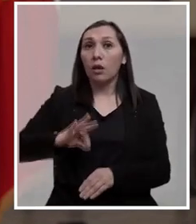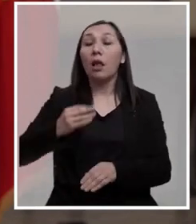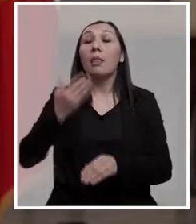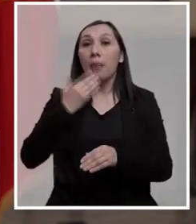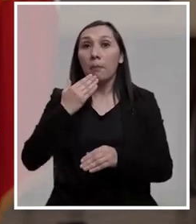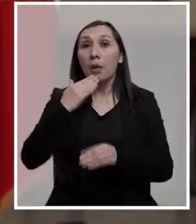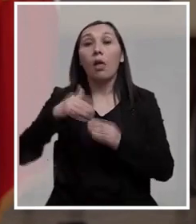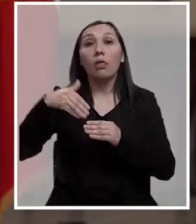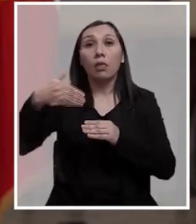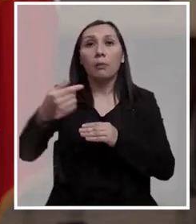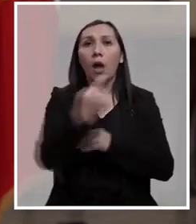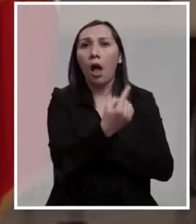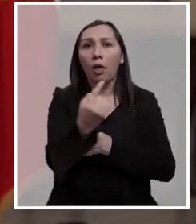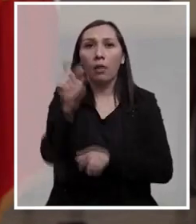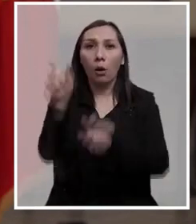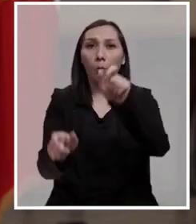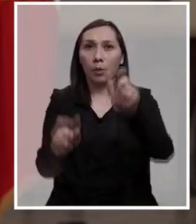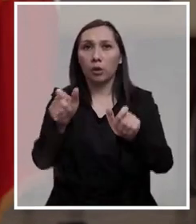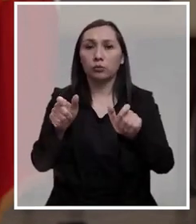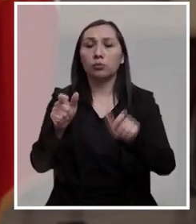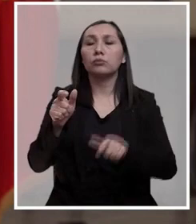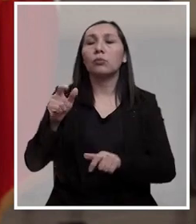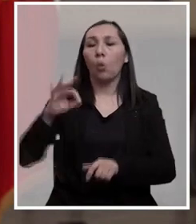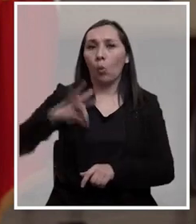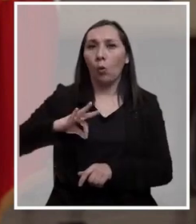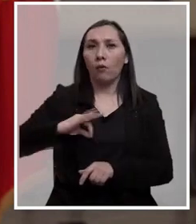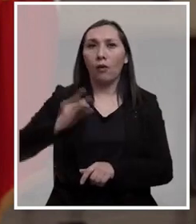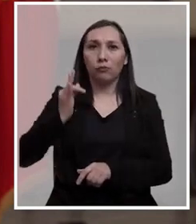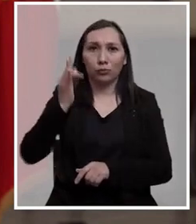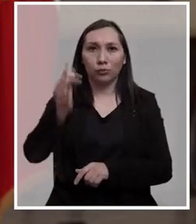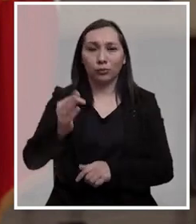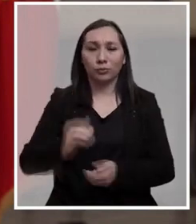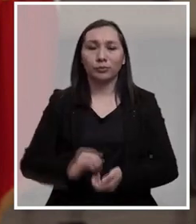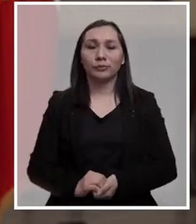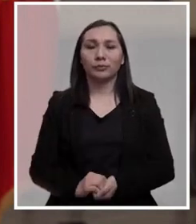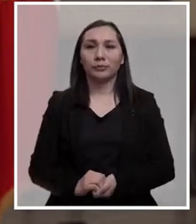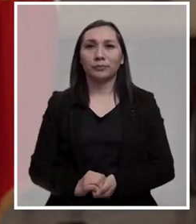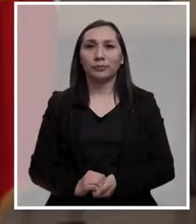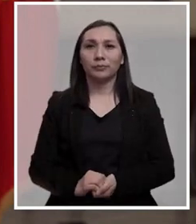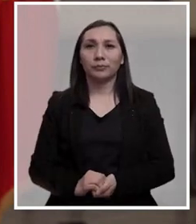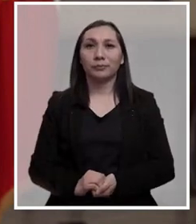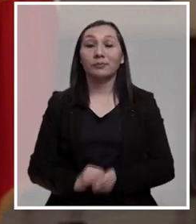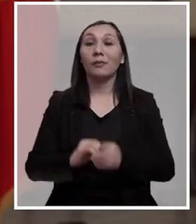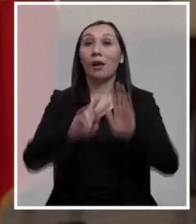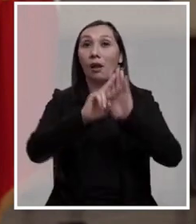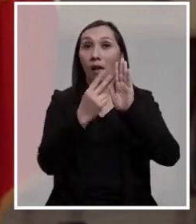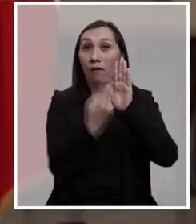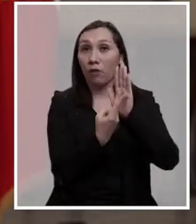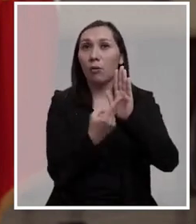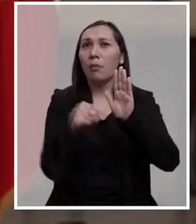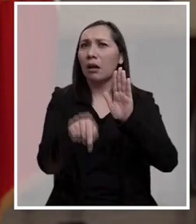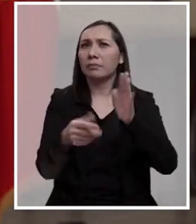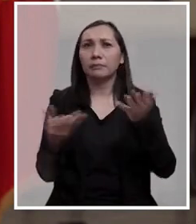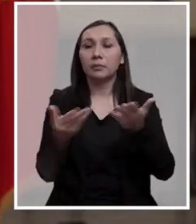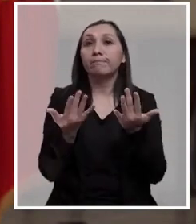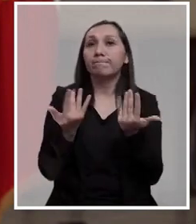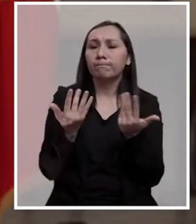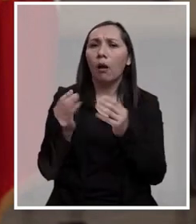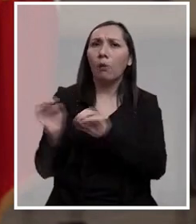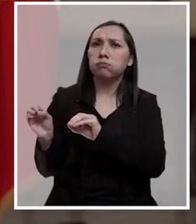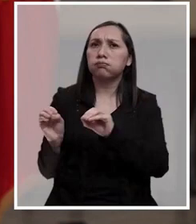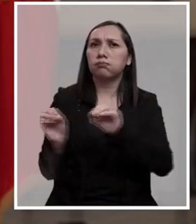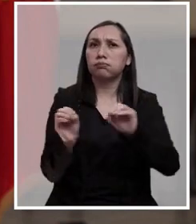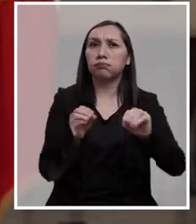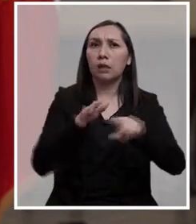también las de cada una de las personas que se jubilarán el día de mañana esta reforma esperada y